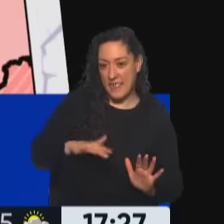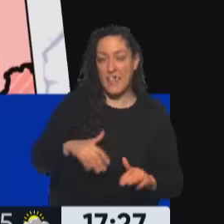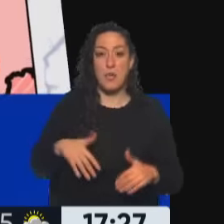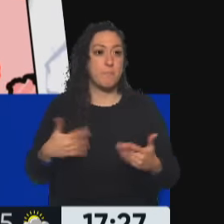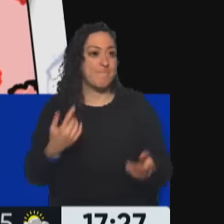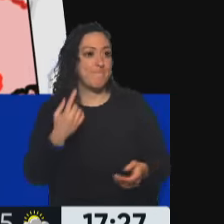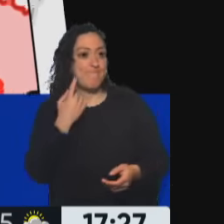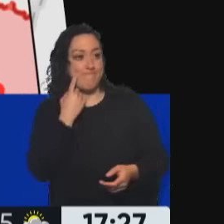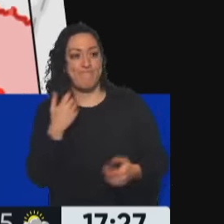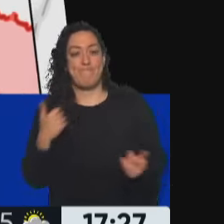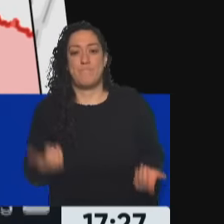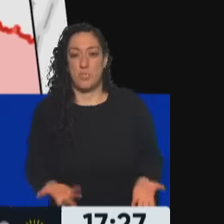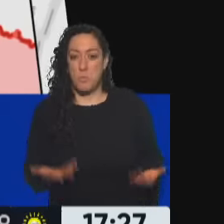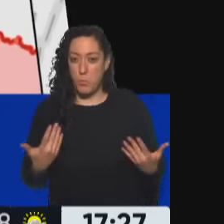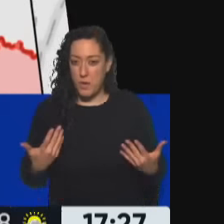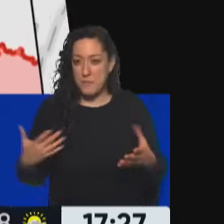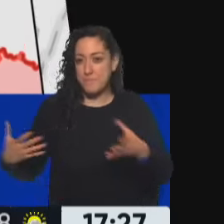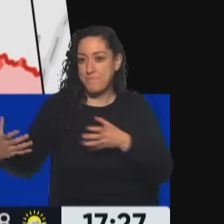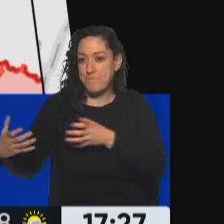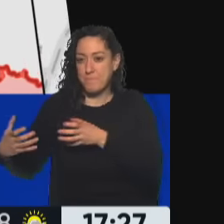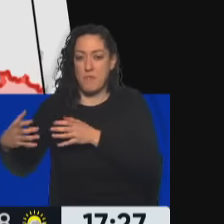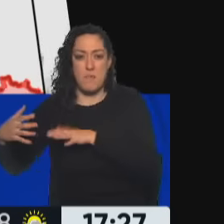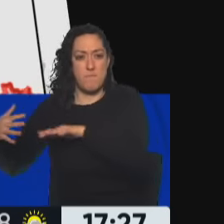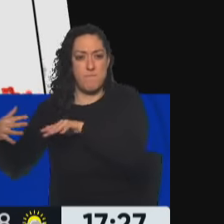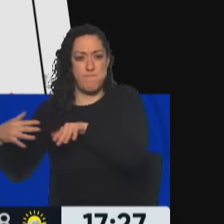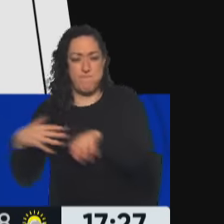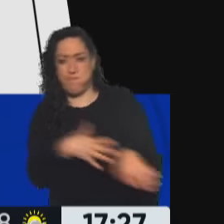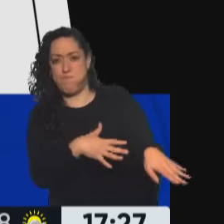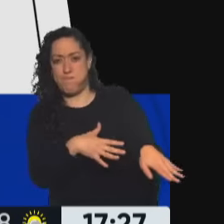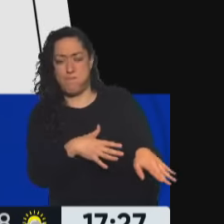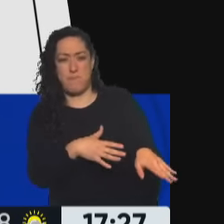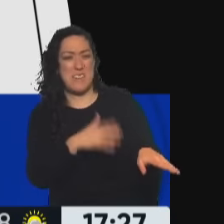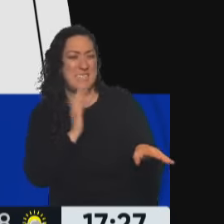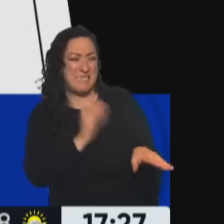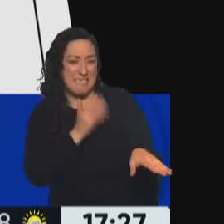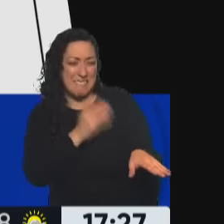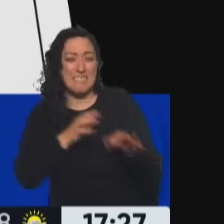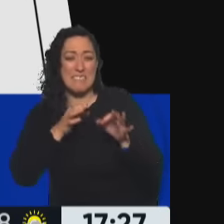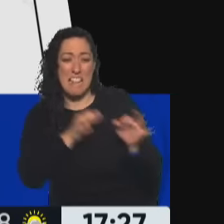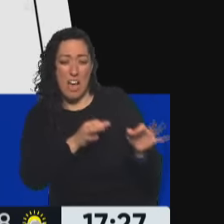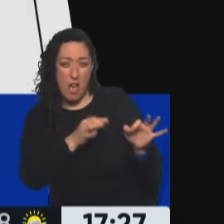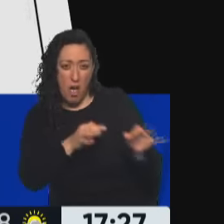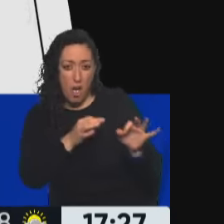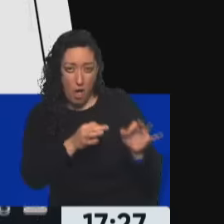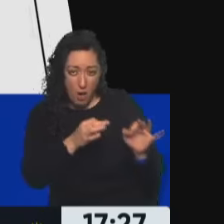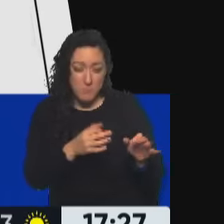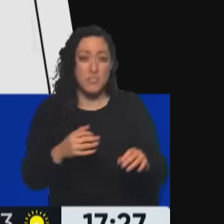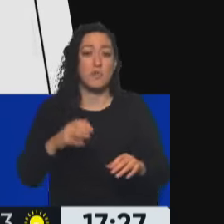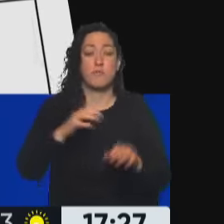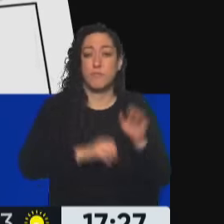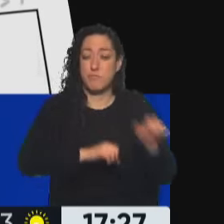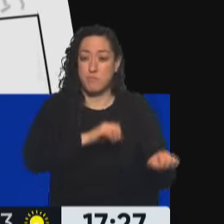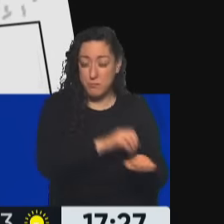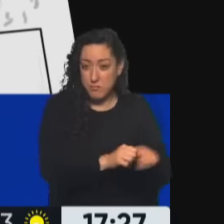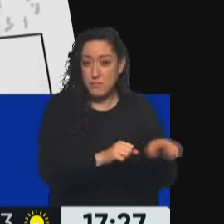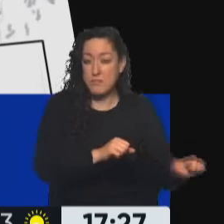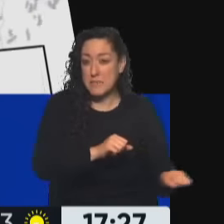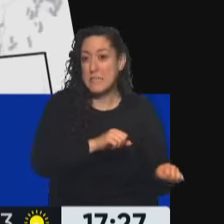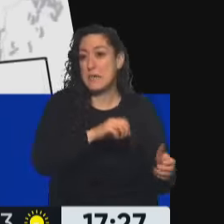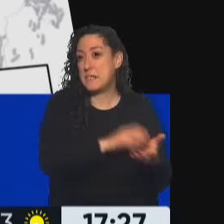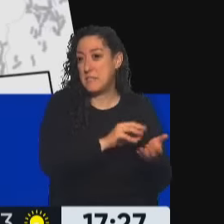tropas ucranianas no encontraron gran resistencia y penetraron decenas de kilómetros en territorio ruso, en lo que ya constituye la mayor captura territorial